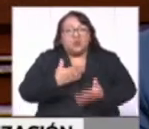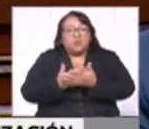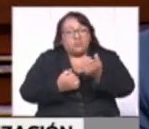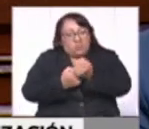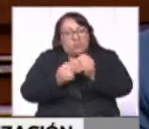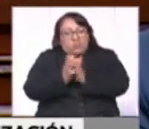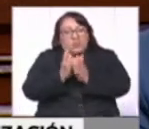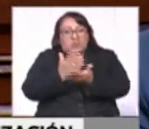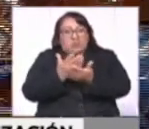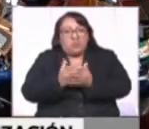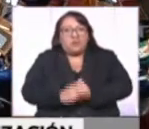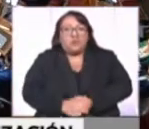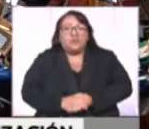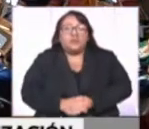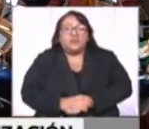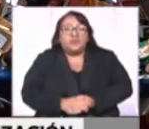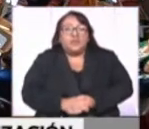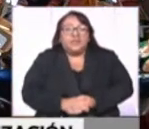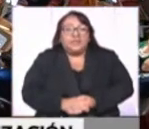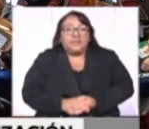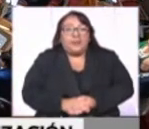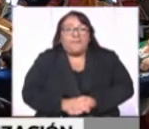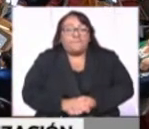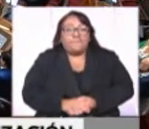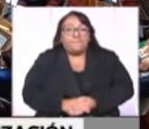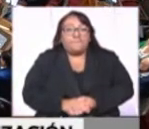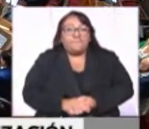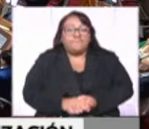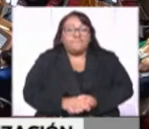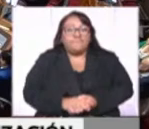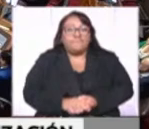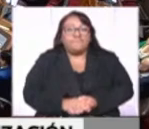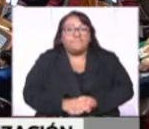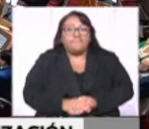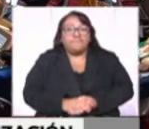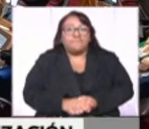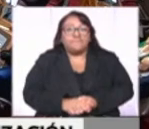Muchas gracias. Gracias, congresista. Se ofrece la palabra.